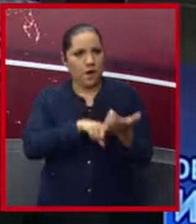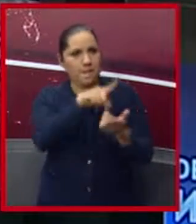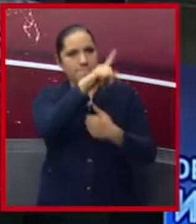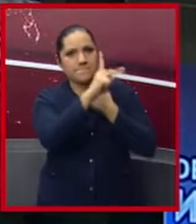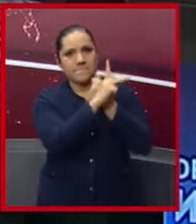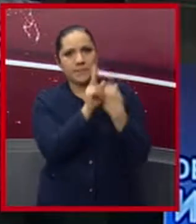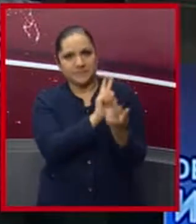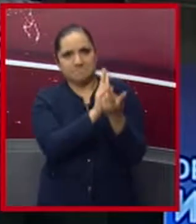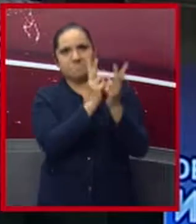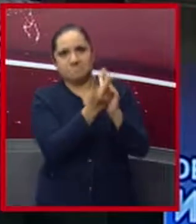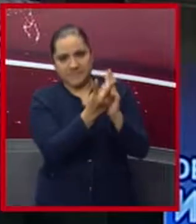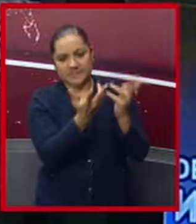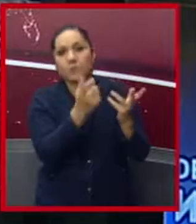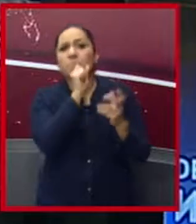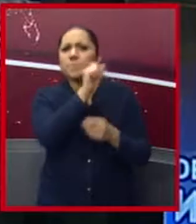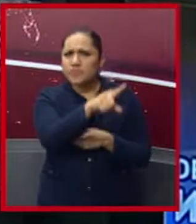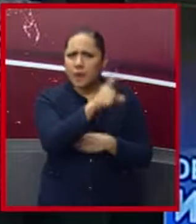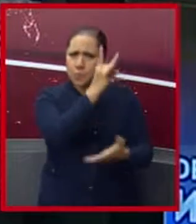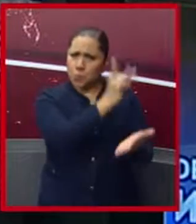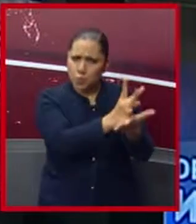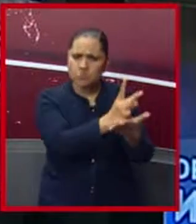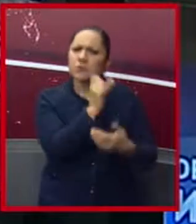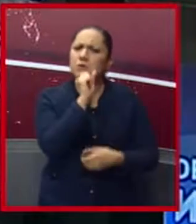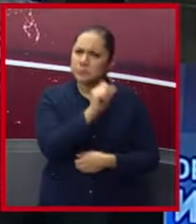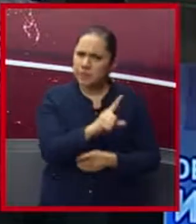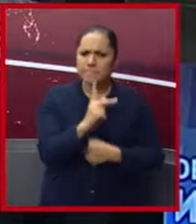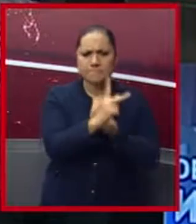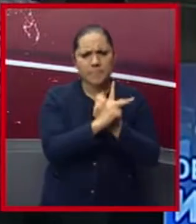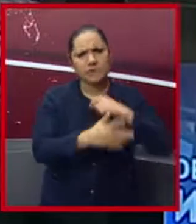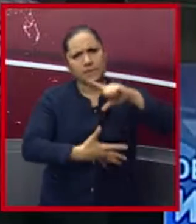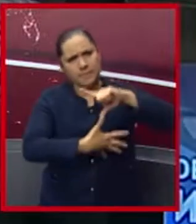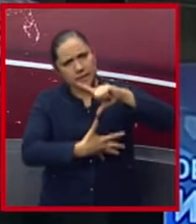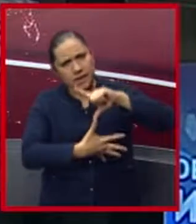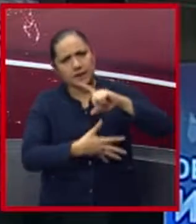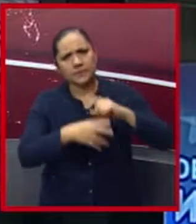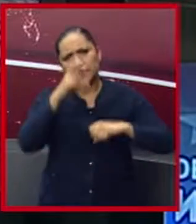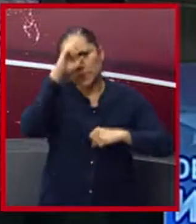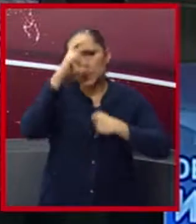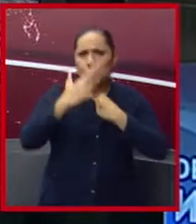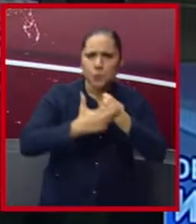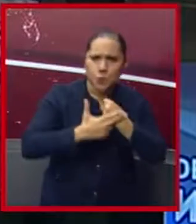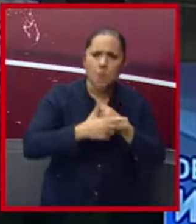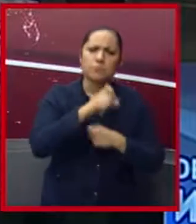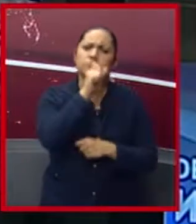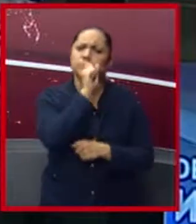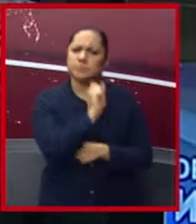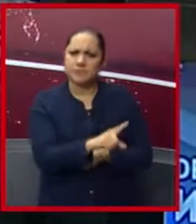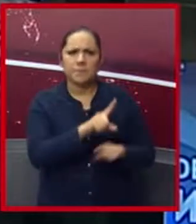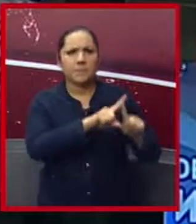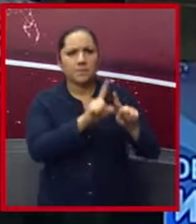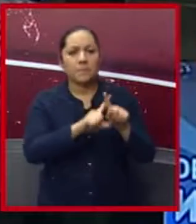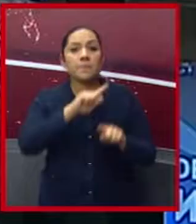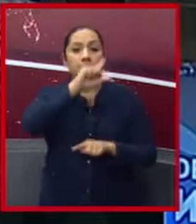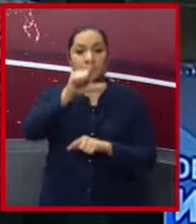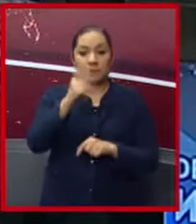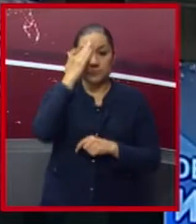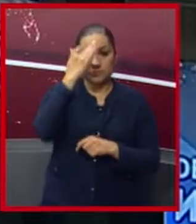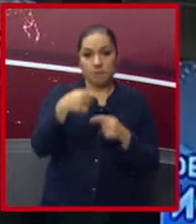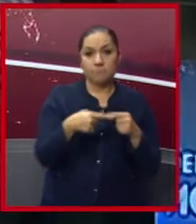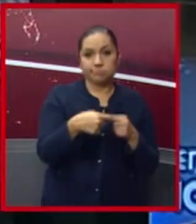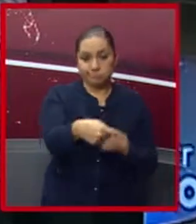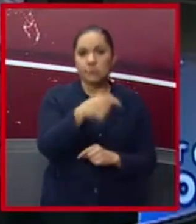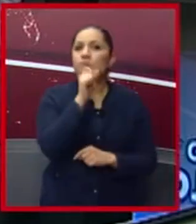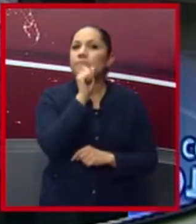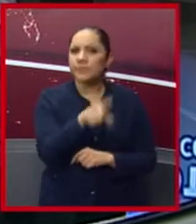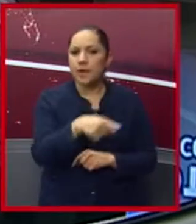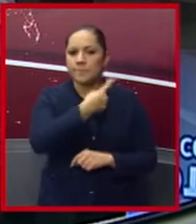con el resto del mundo, con América Latina, con Europa, no se diga, y sí, claro, próximamente estaremos en